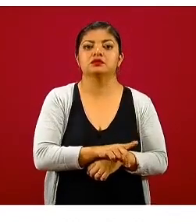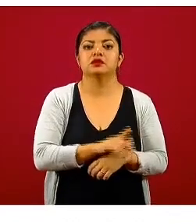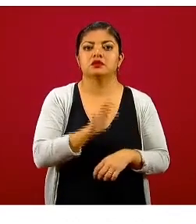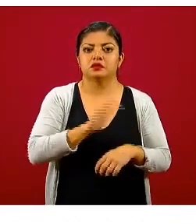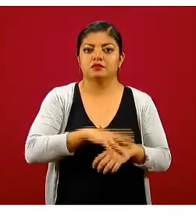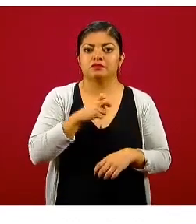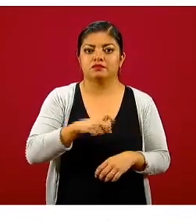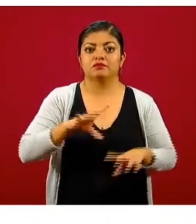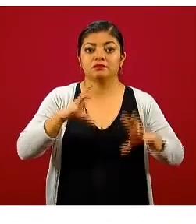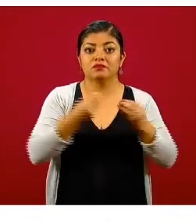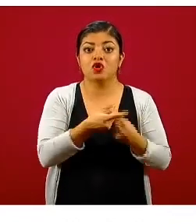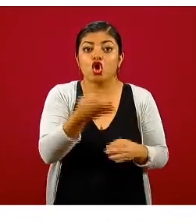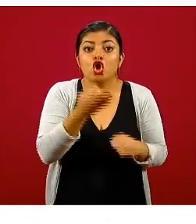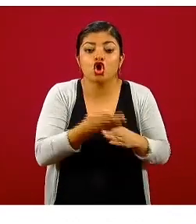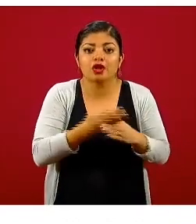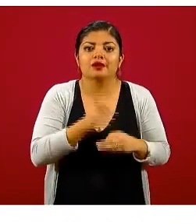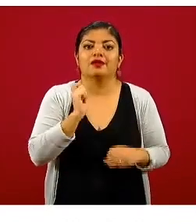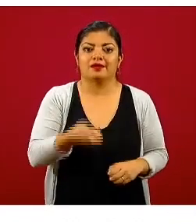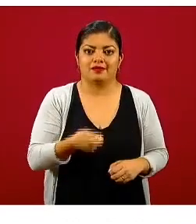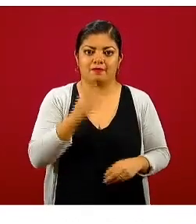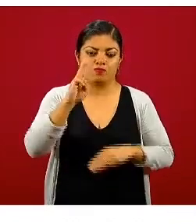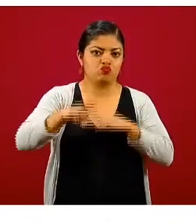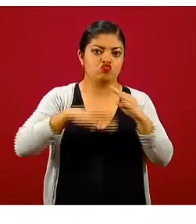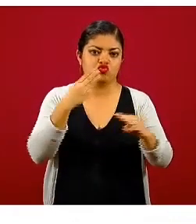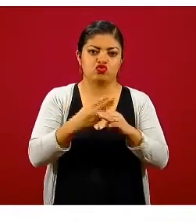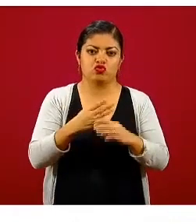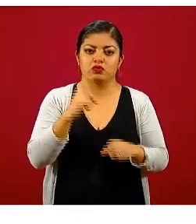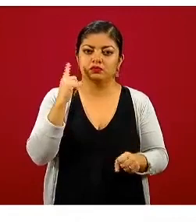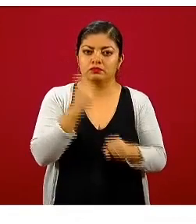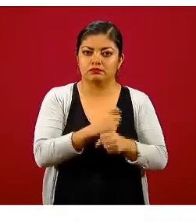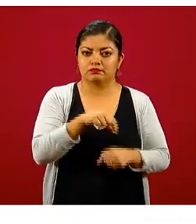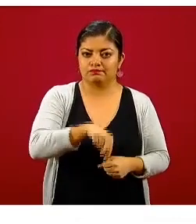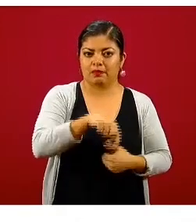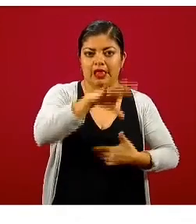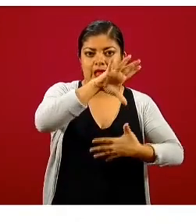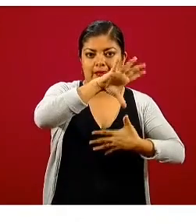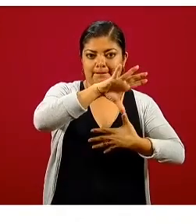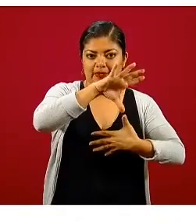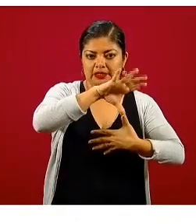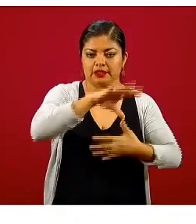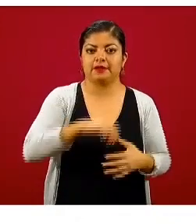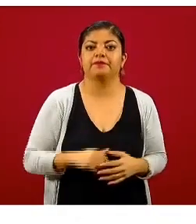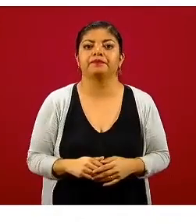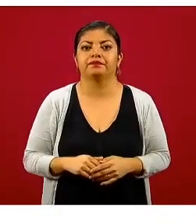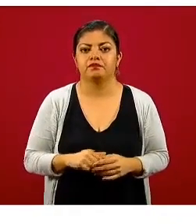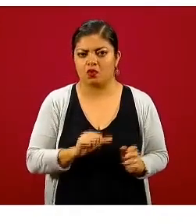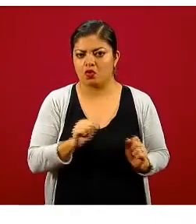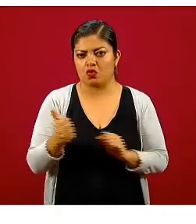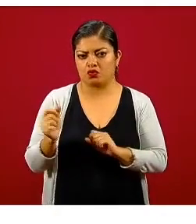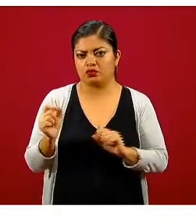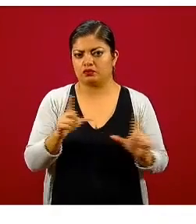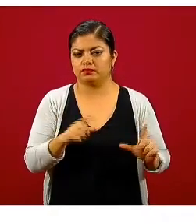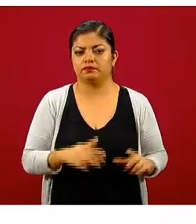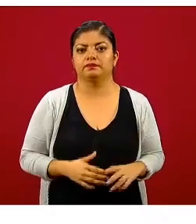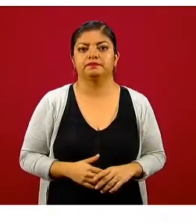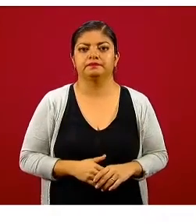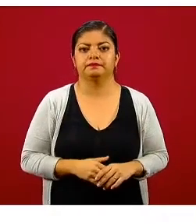el componente activo de la pandemia a nivel mundial está en las Américas. Pasemos a la siguiente diapositiva, por favor.